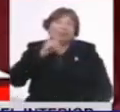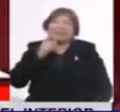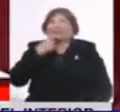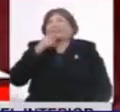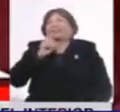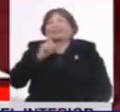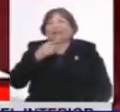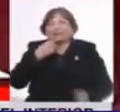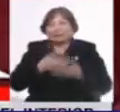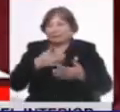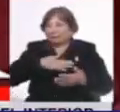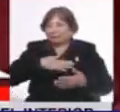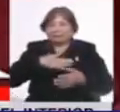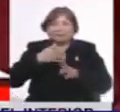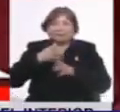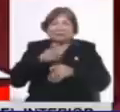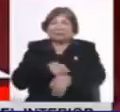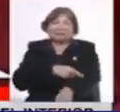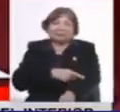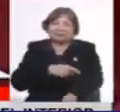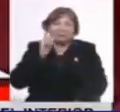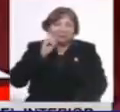es mi estilo.